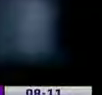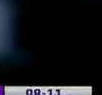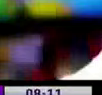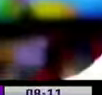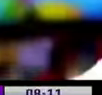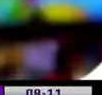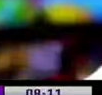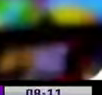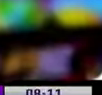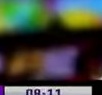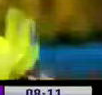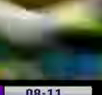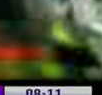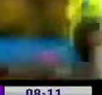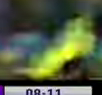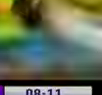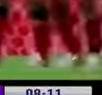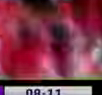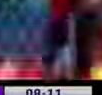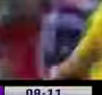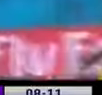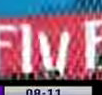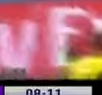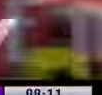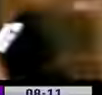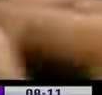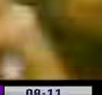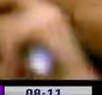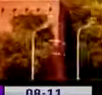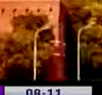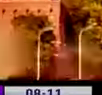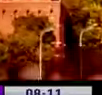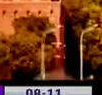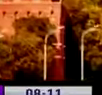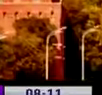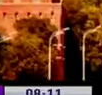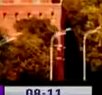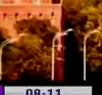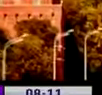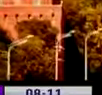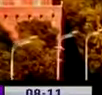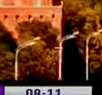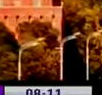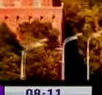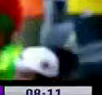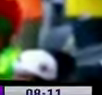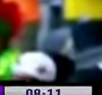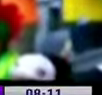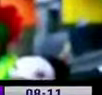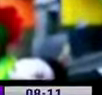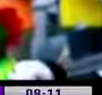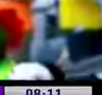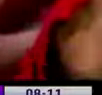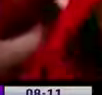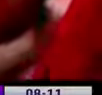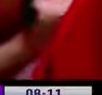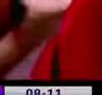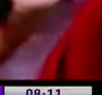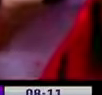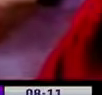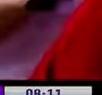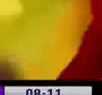próximo mes de noviembre conoceremos la totalidad que integren el Mundial Rusia 2018. Informó Andrés